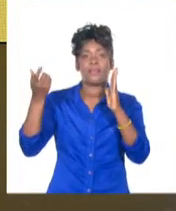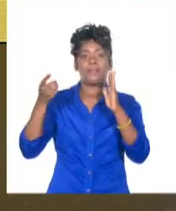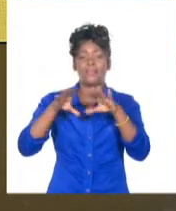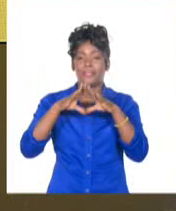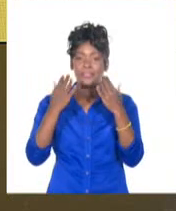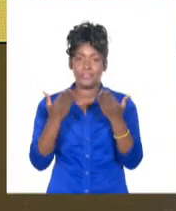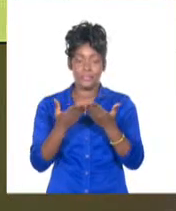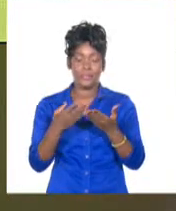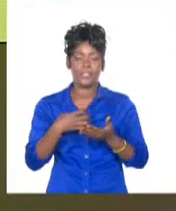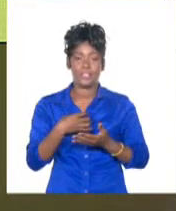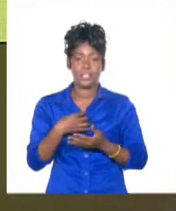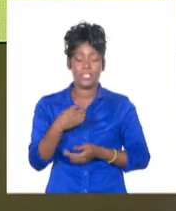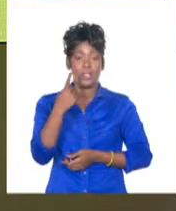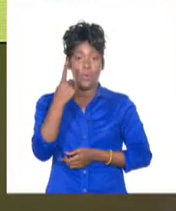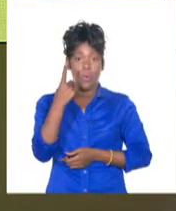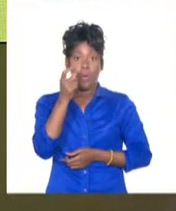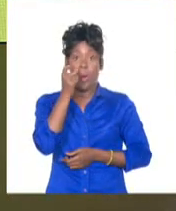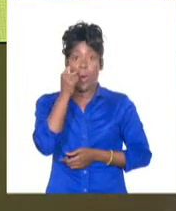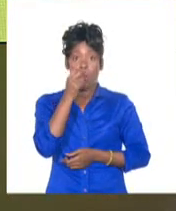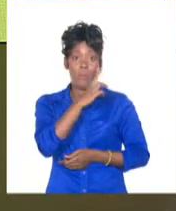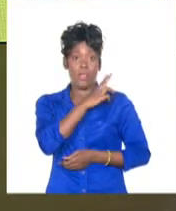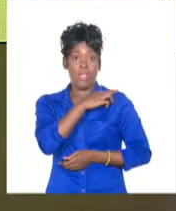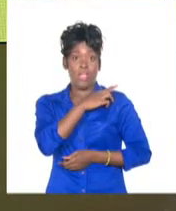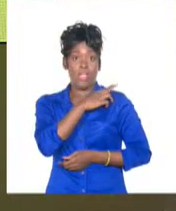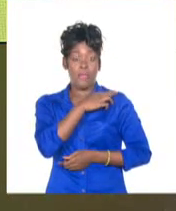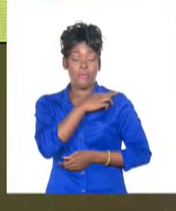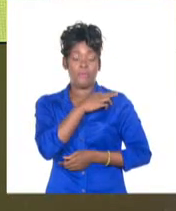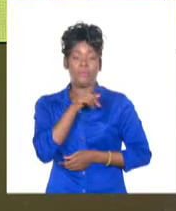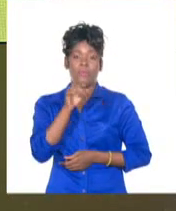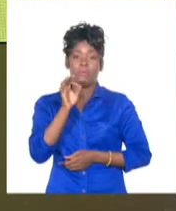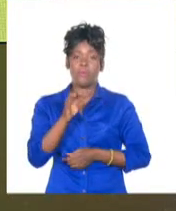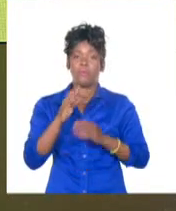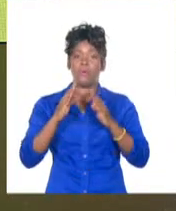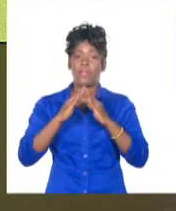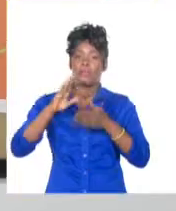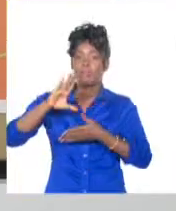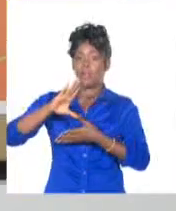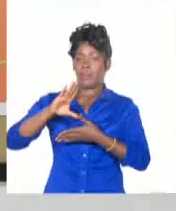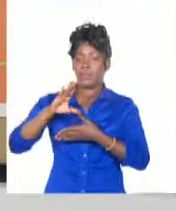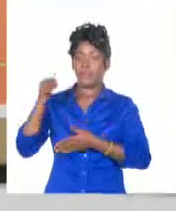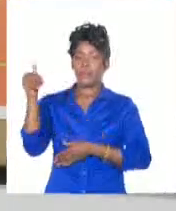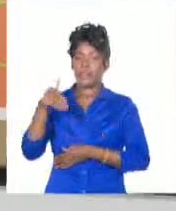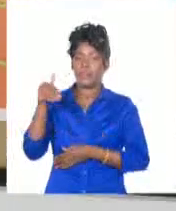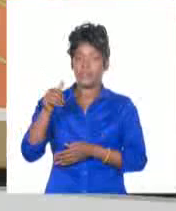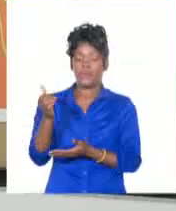institución, Abel Prieto Jiménez, así como destacados intelectuales y artistas.